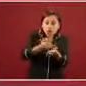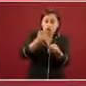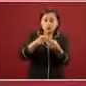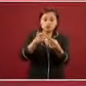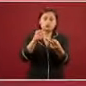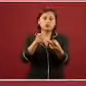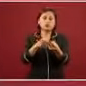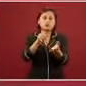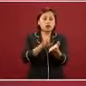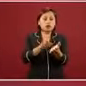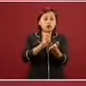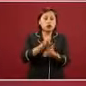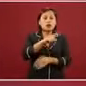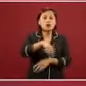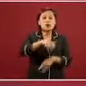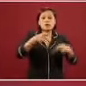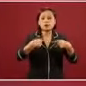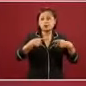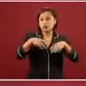y que